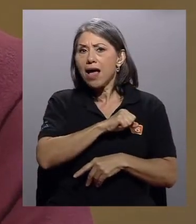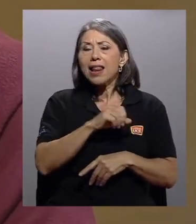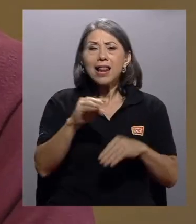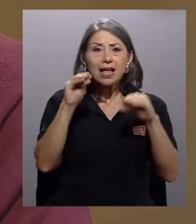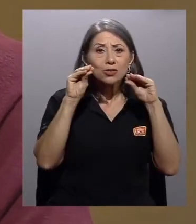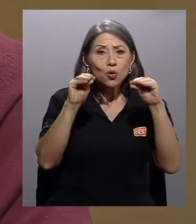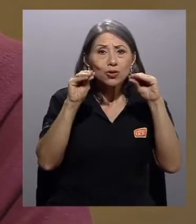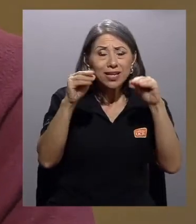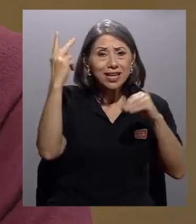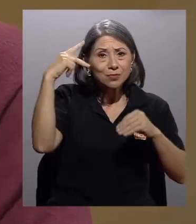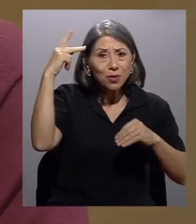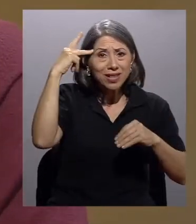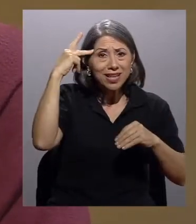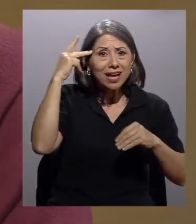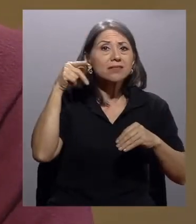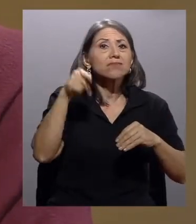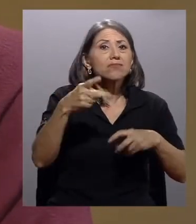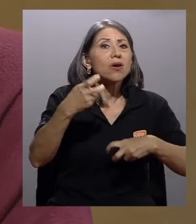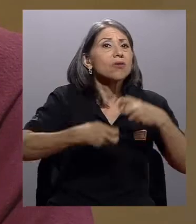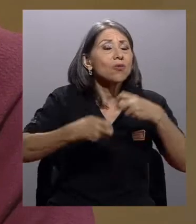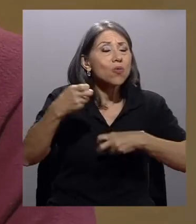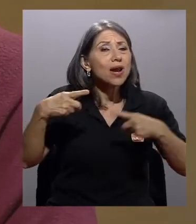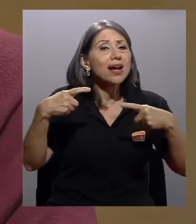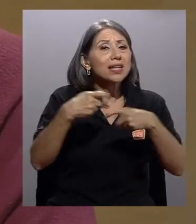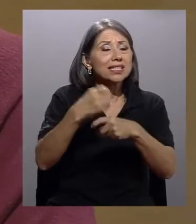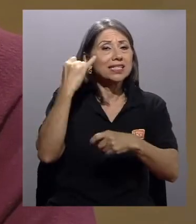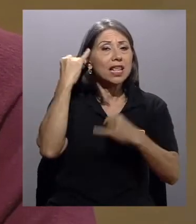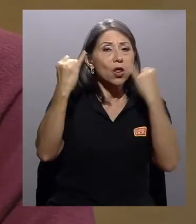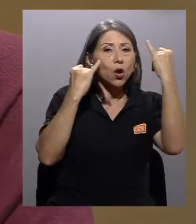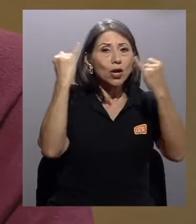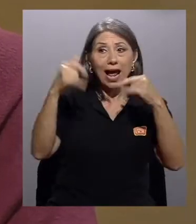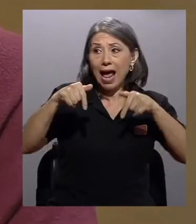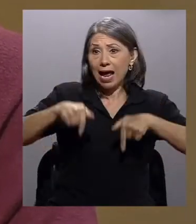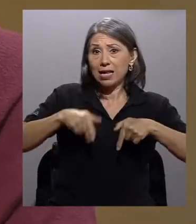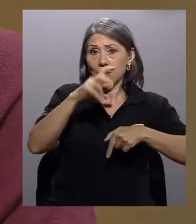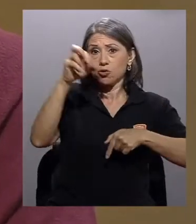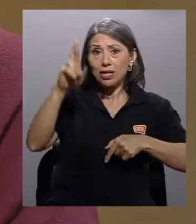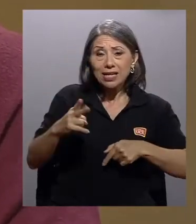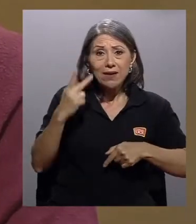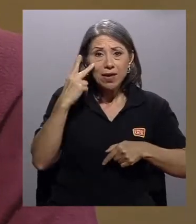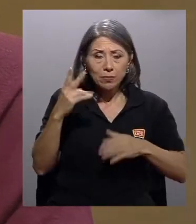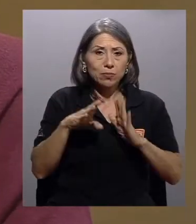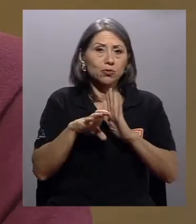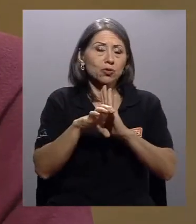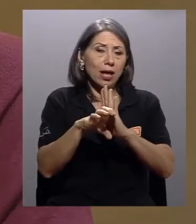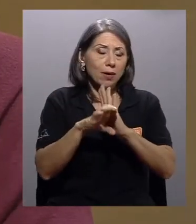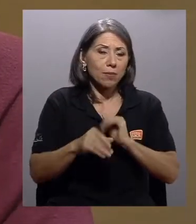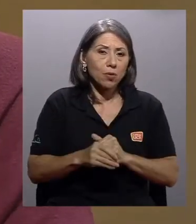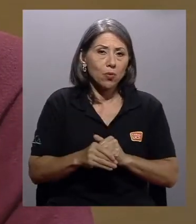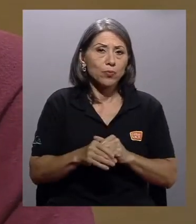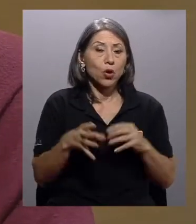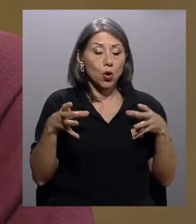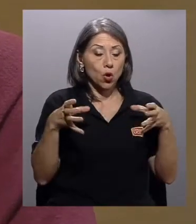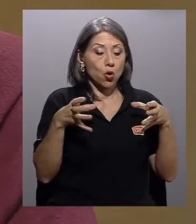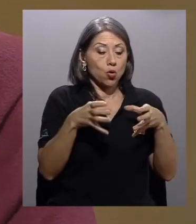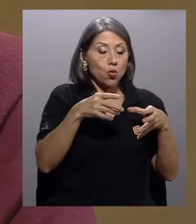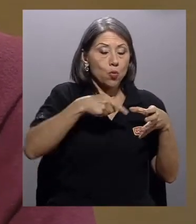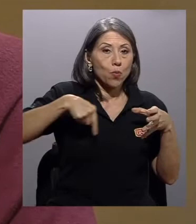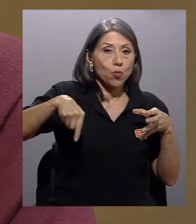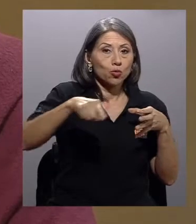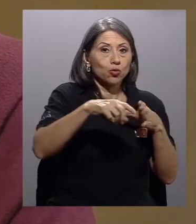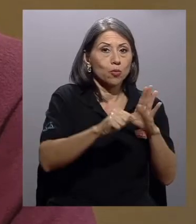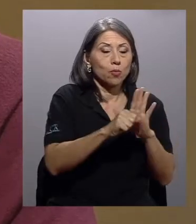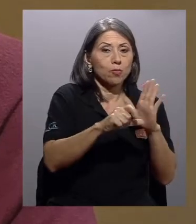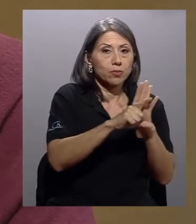crisis ideológica. Aquí mismo lo presenciamos en Costa Rica, ¿no? Grupos parlamentarios que se adhieren a